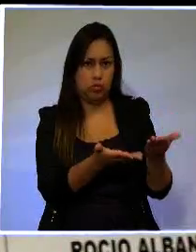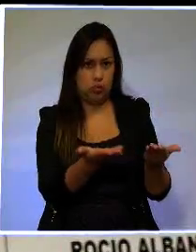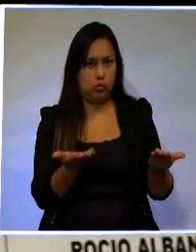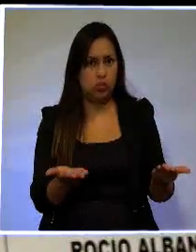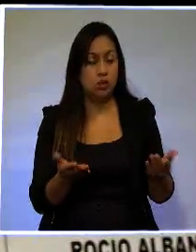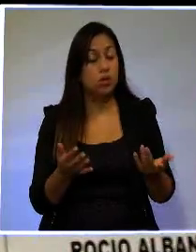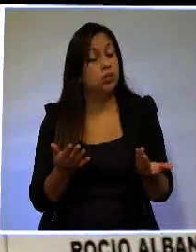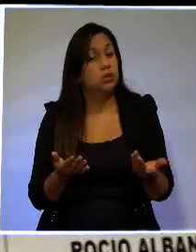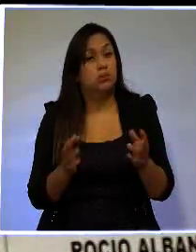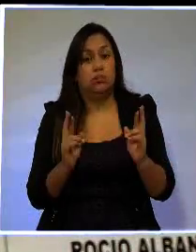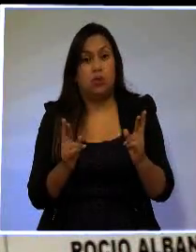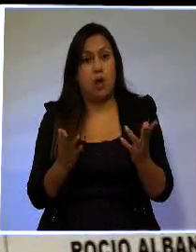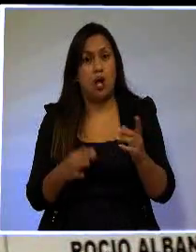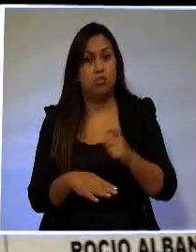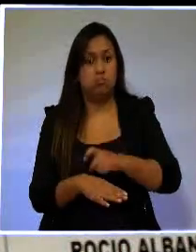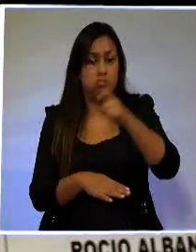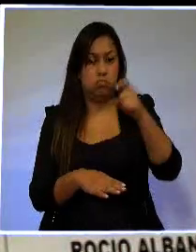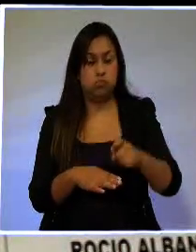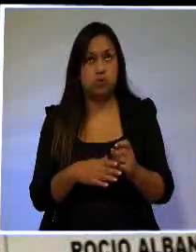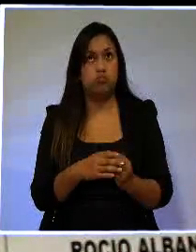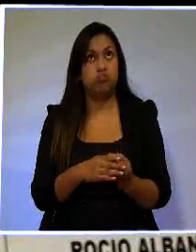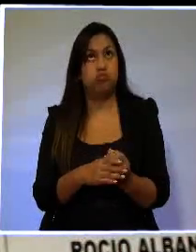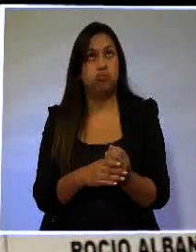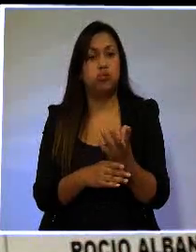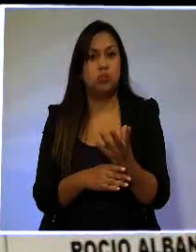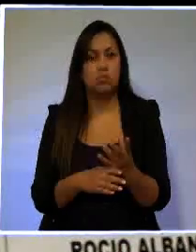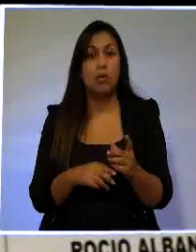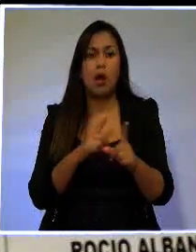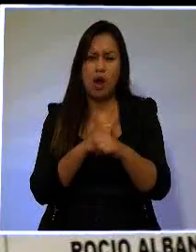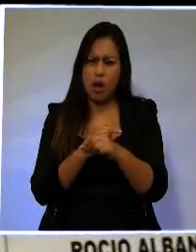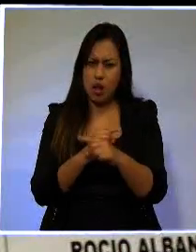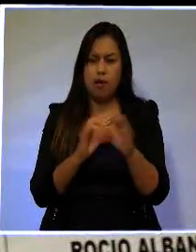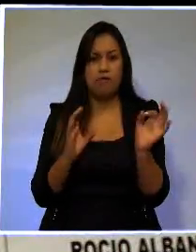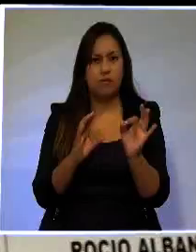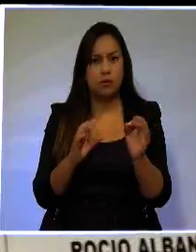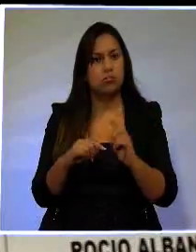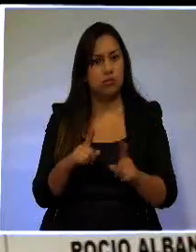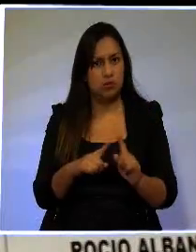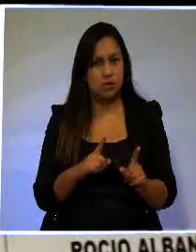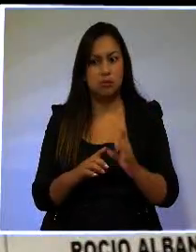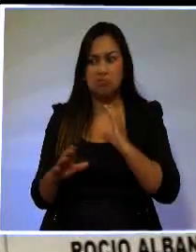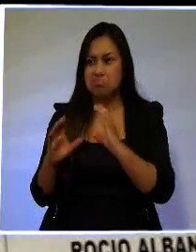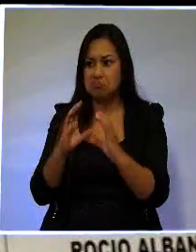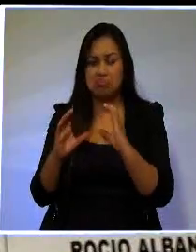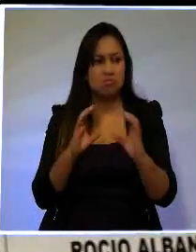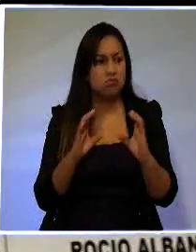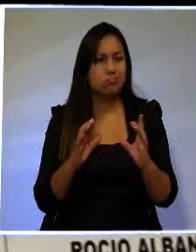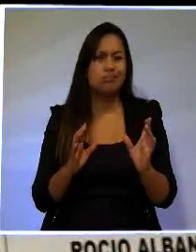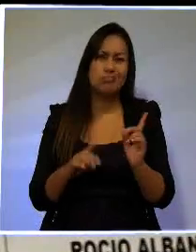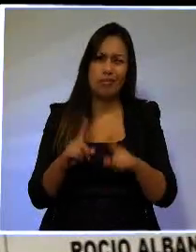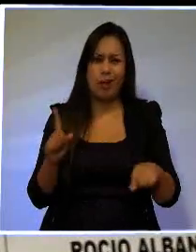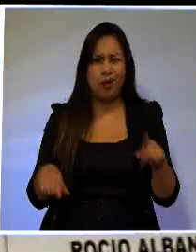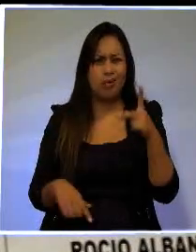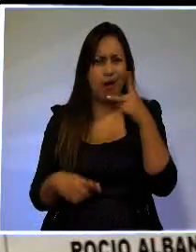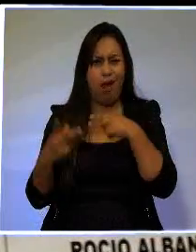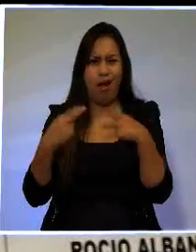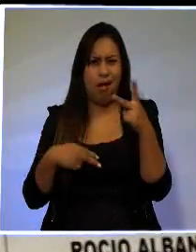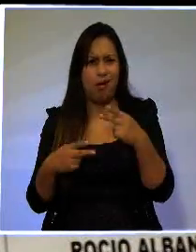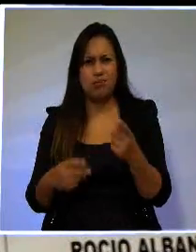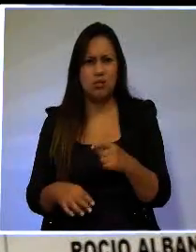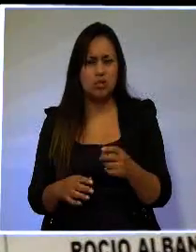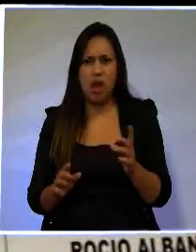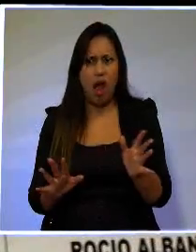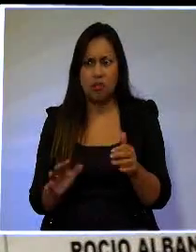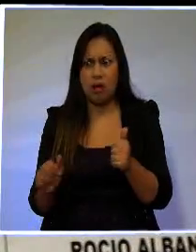una eventual erupción del Coloso Por cierto en redes sociales y conversaciones entre amigos se sigue especulando sobre la situación del